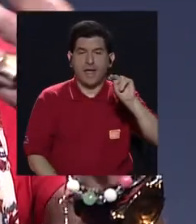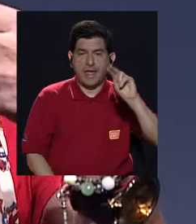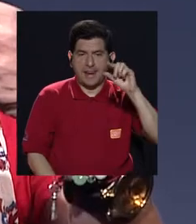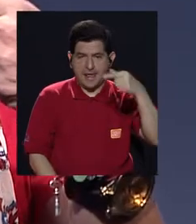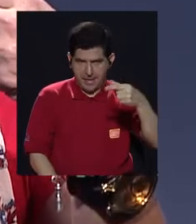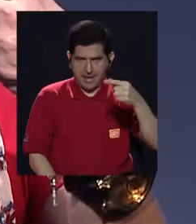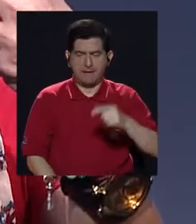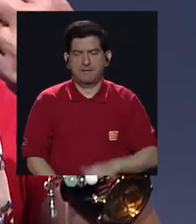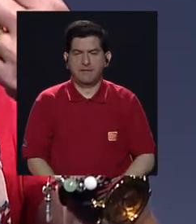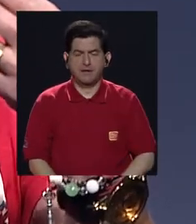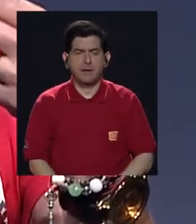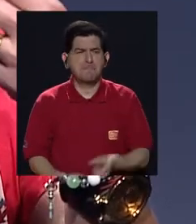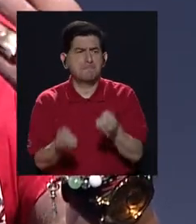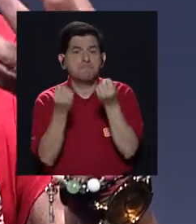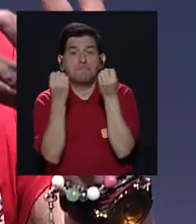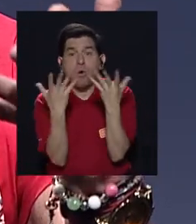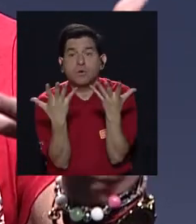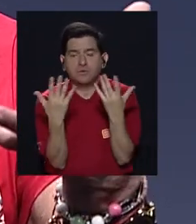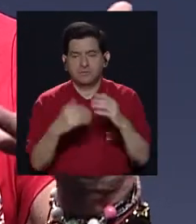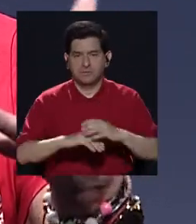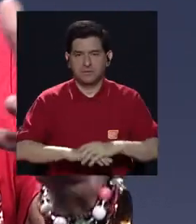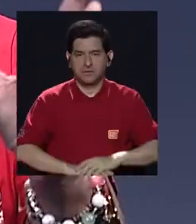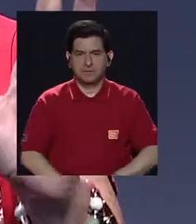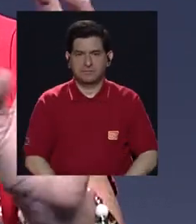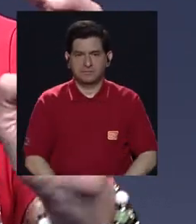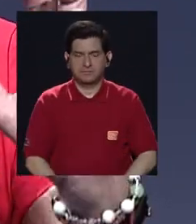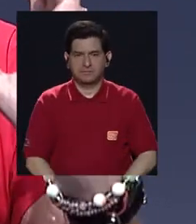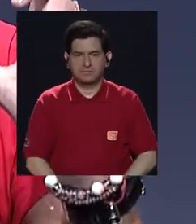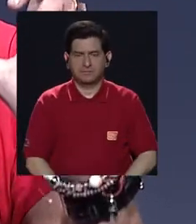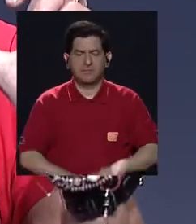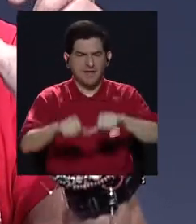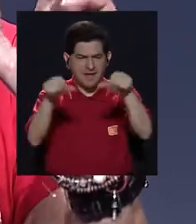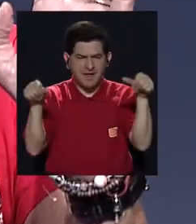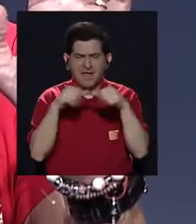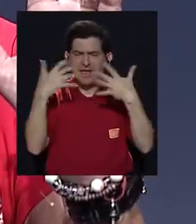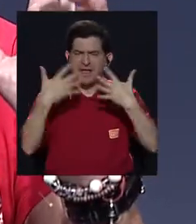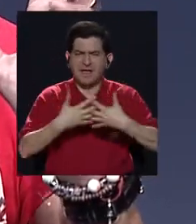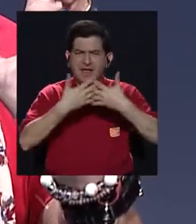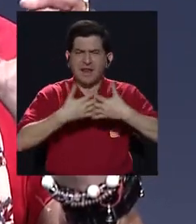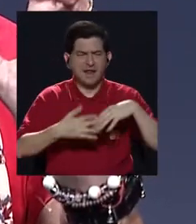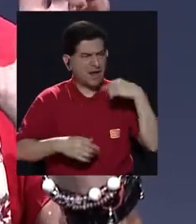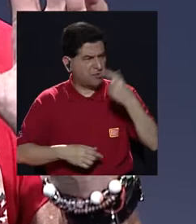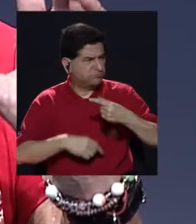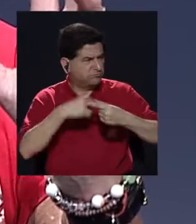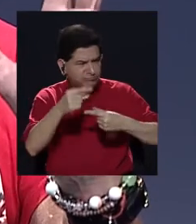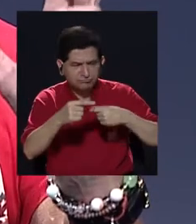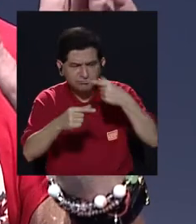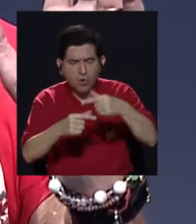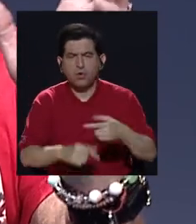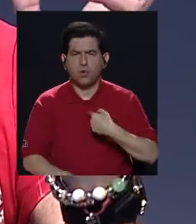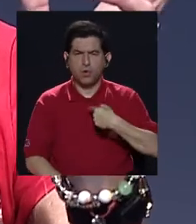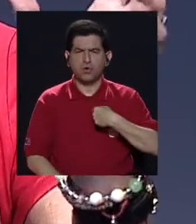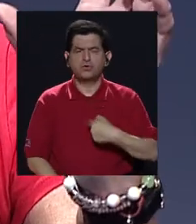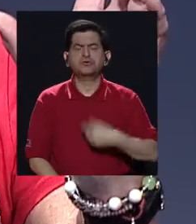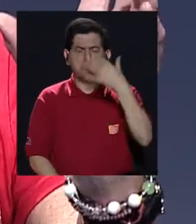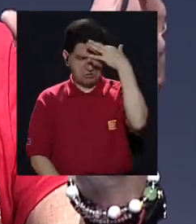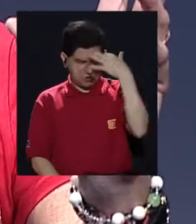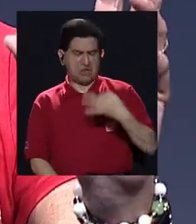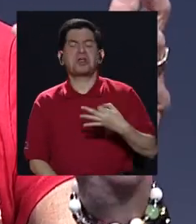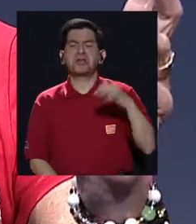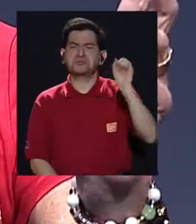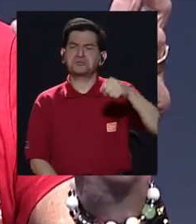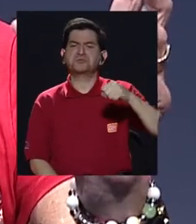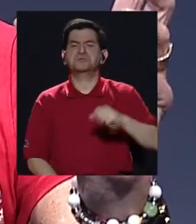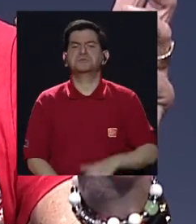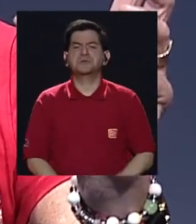gubernamentales muchísimo en el sector empresarial poquito a poco yo soy una convencida